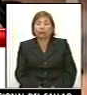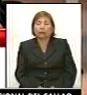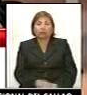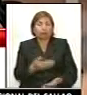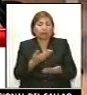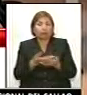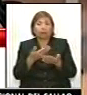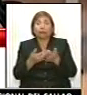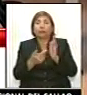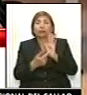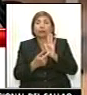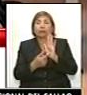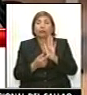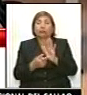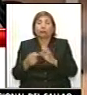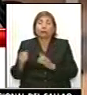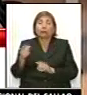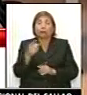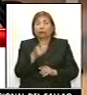presentarse ellos